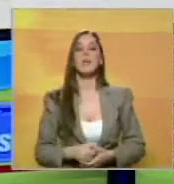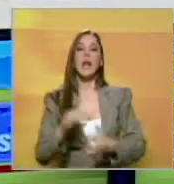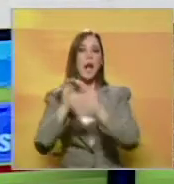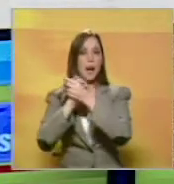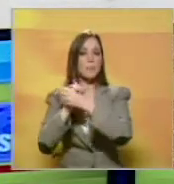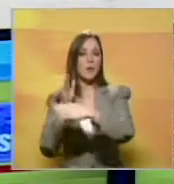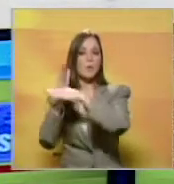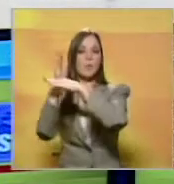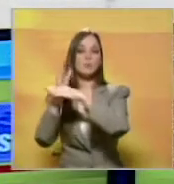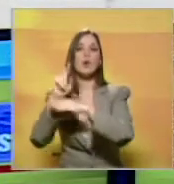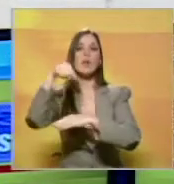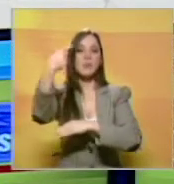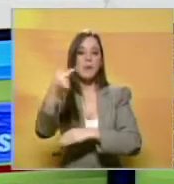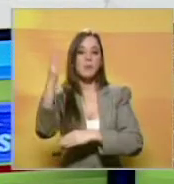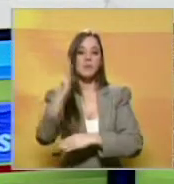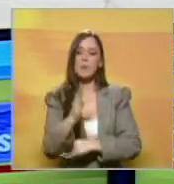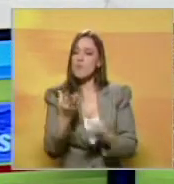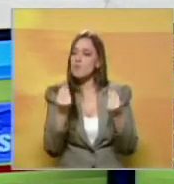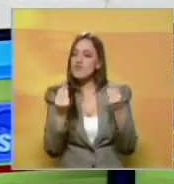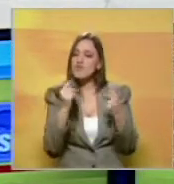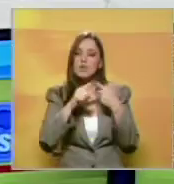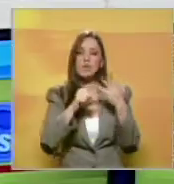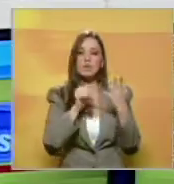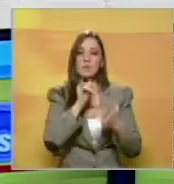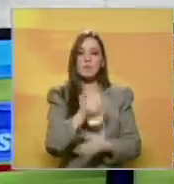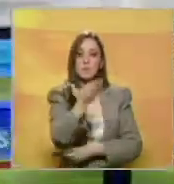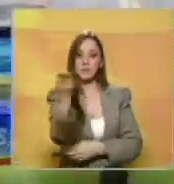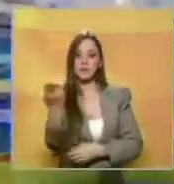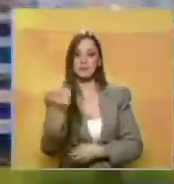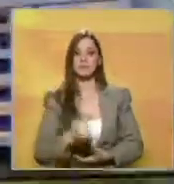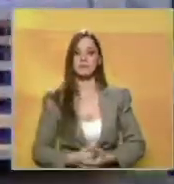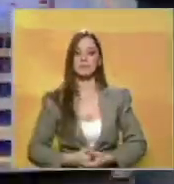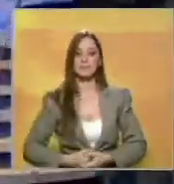Amigos, vamos a la pausa y al regreso mucho más para ustedes.